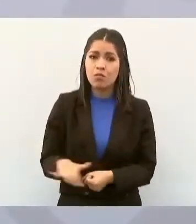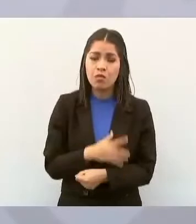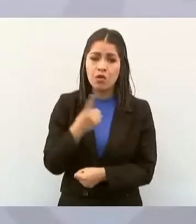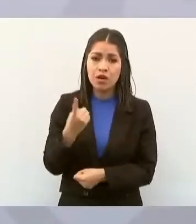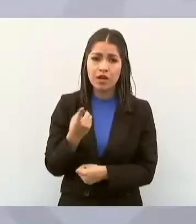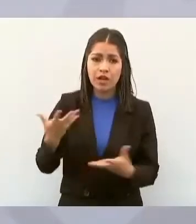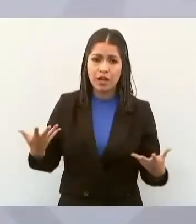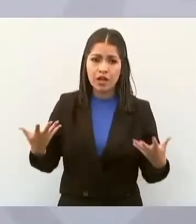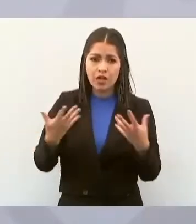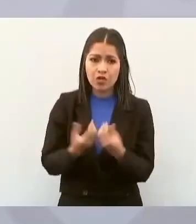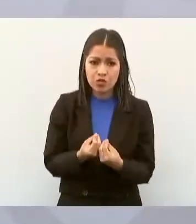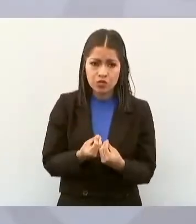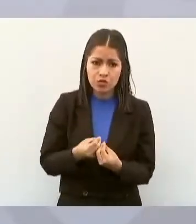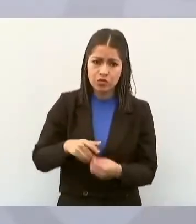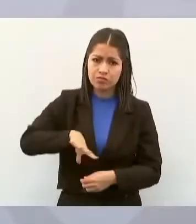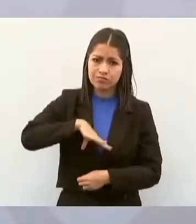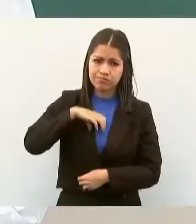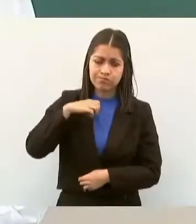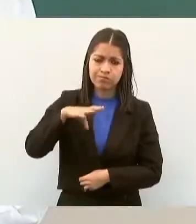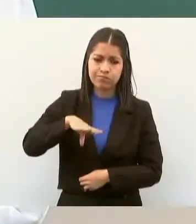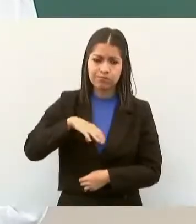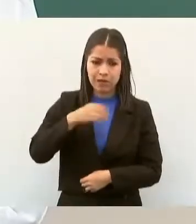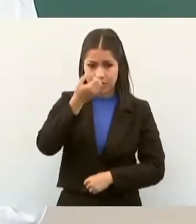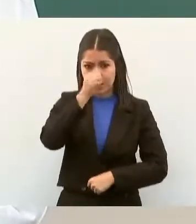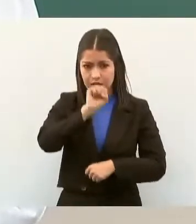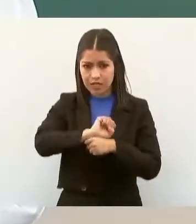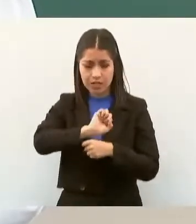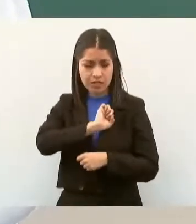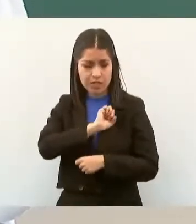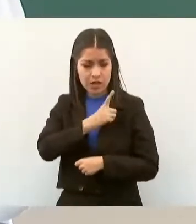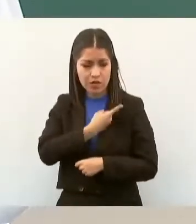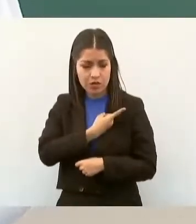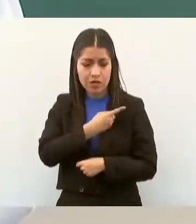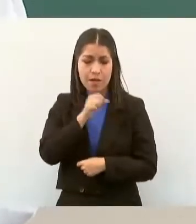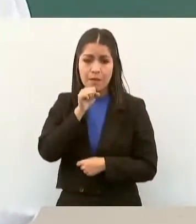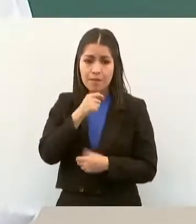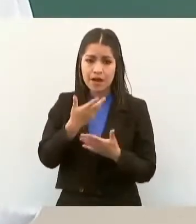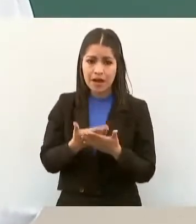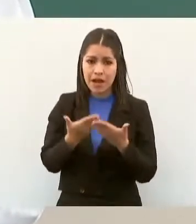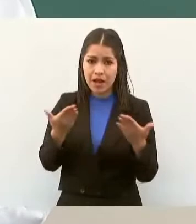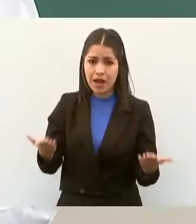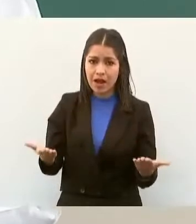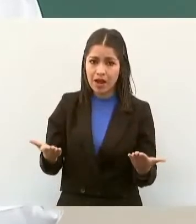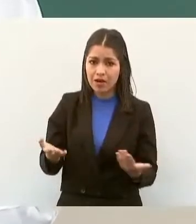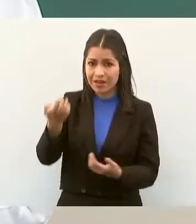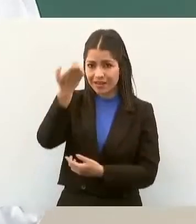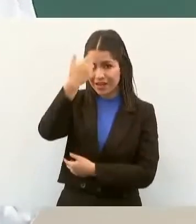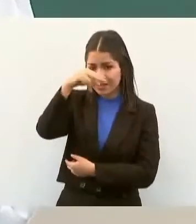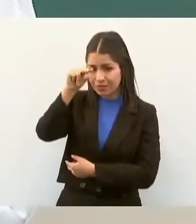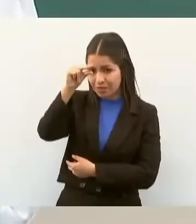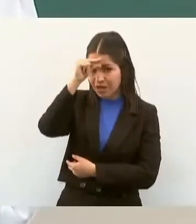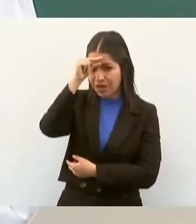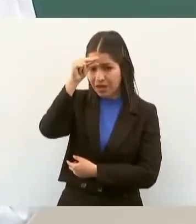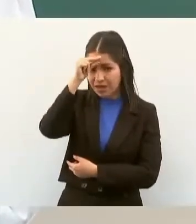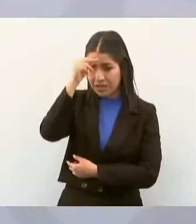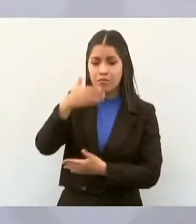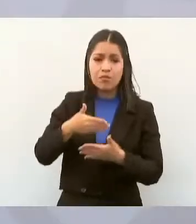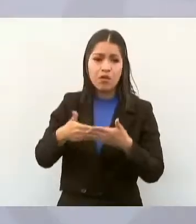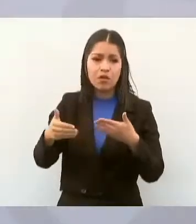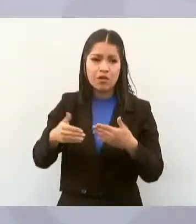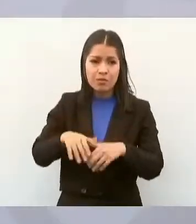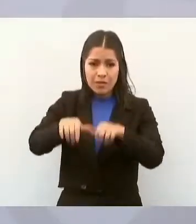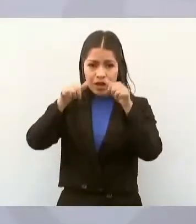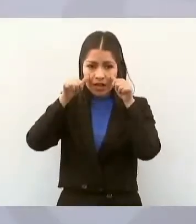el esfuerzo que venimos haciendo con Secretaría de Salud a la experiencia y las fortalezas del modelo de